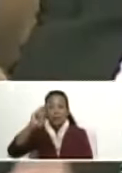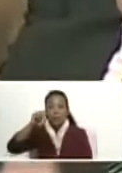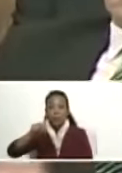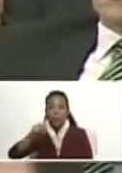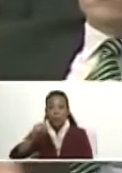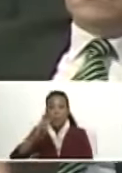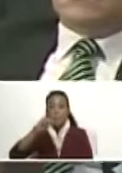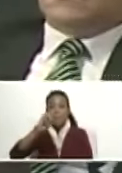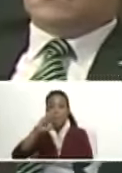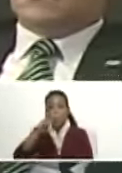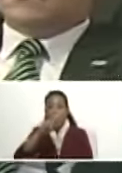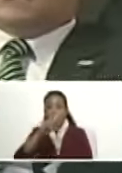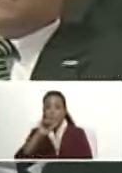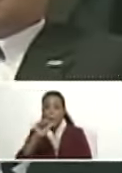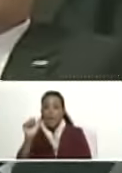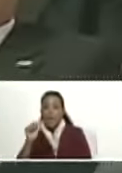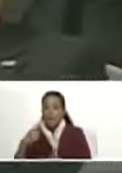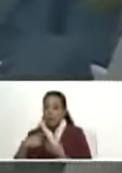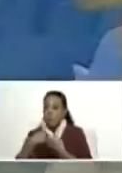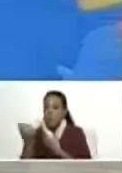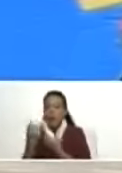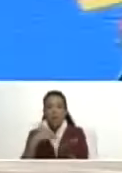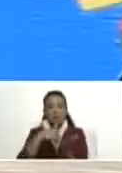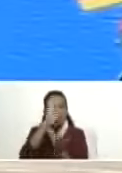ido de Venezuela,